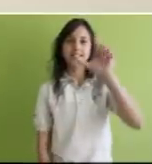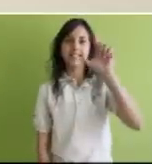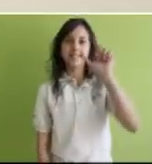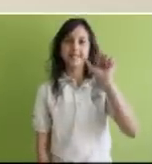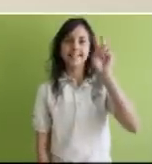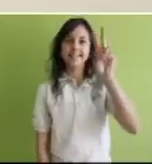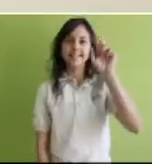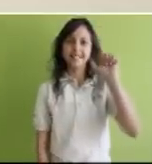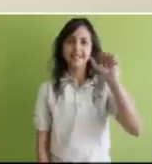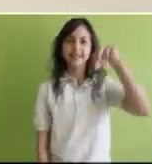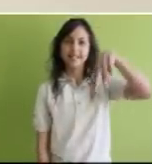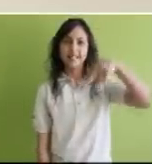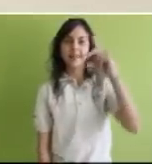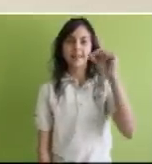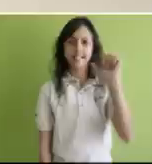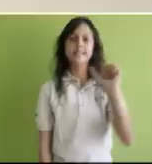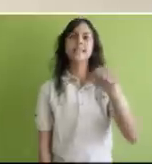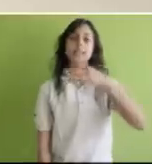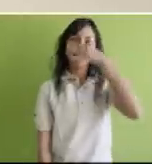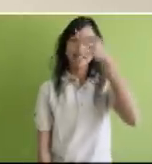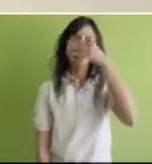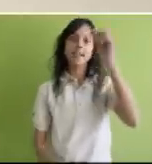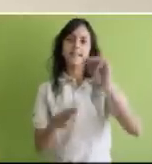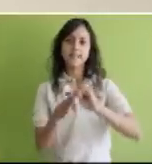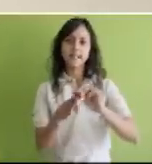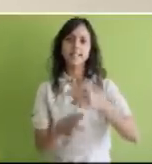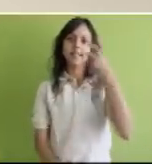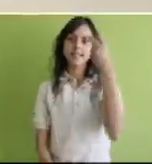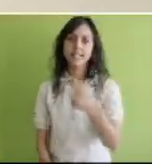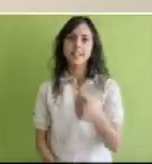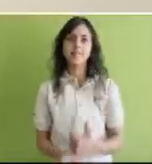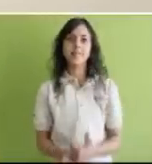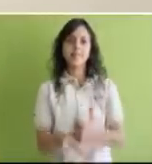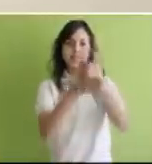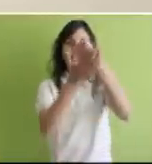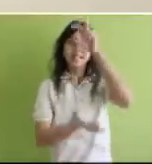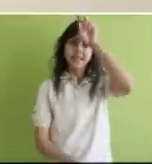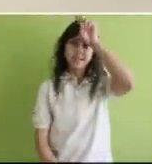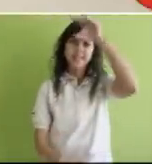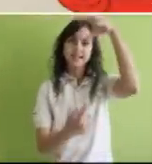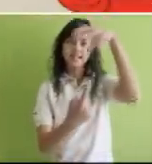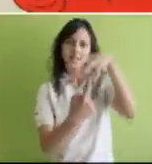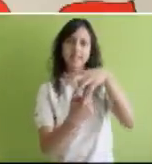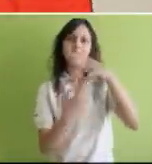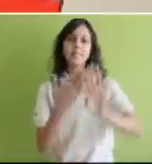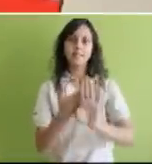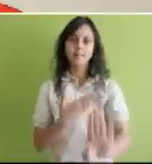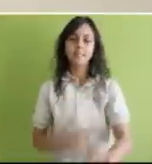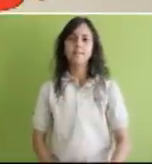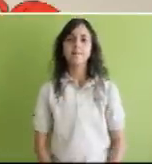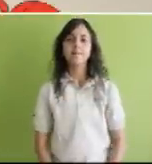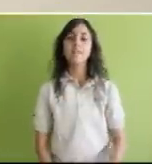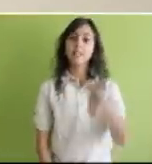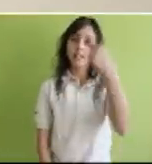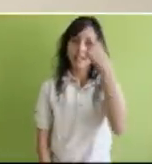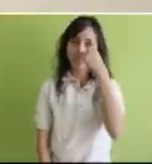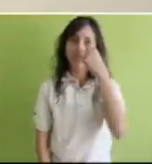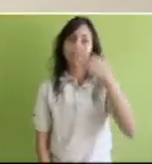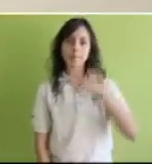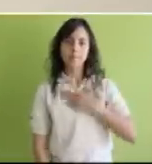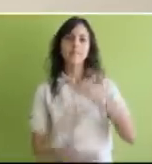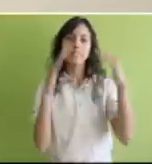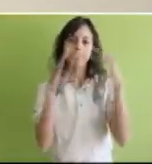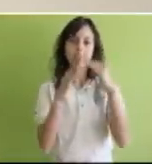Una de ellas es la lavanda. Sus flores moradas ayudan a alejar a las hormigas y a los hongos. En casa